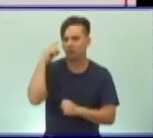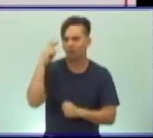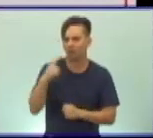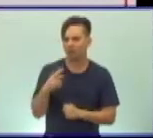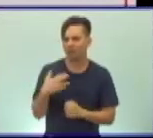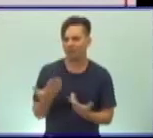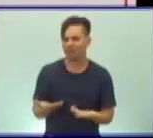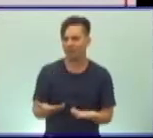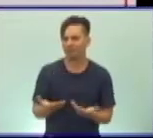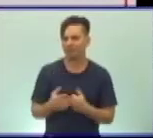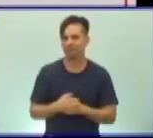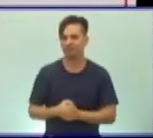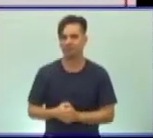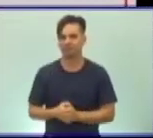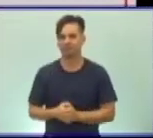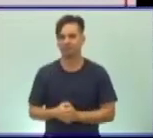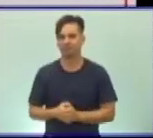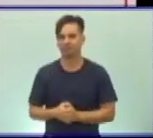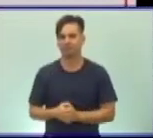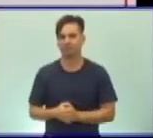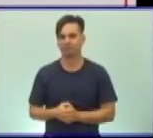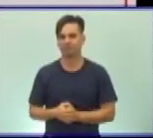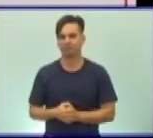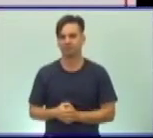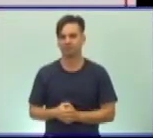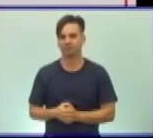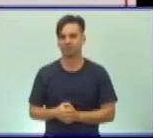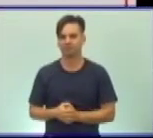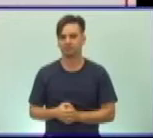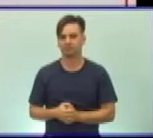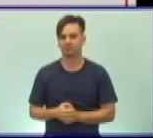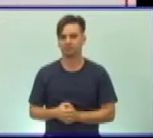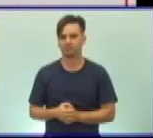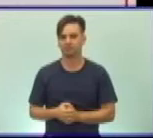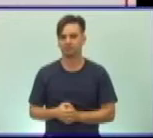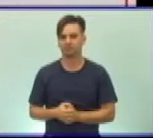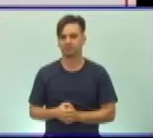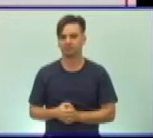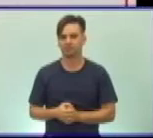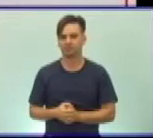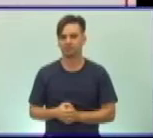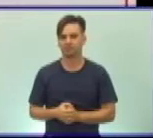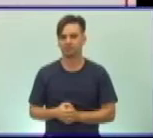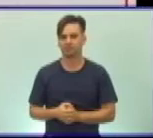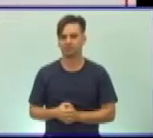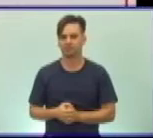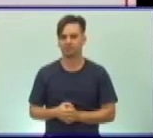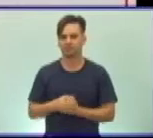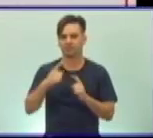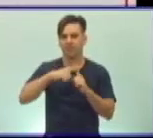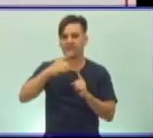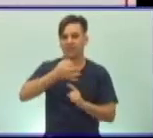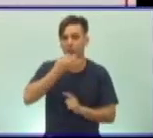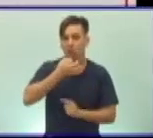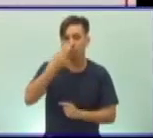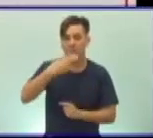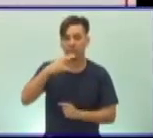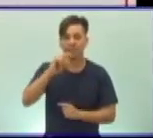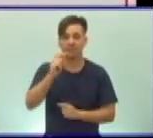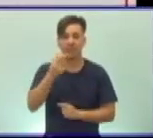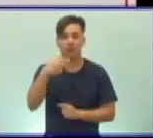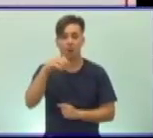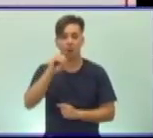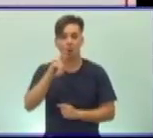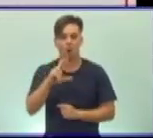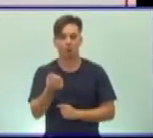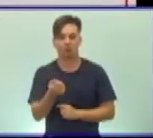Y vamos a aplicar uno de los teoremas del grupo de Pitágoras. ¿Cuál? El teorema relacionado con las